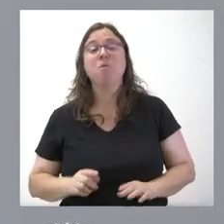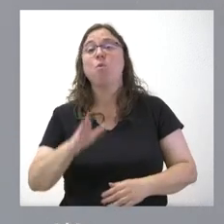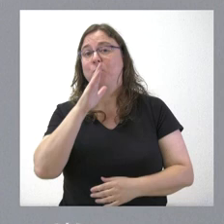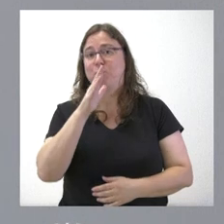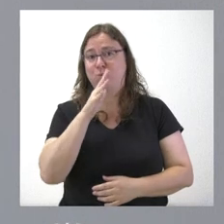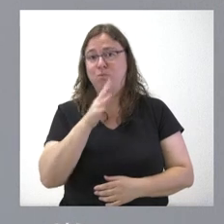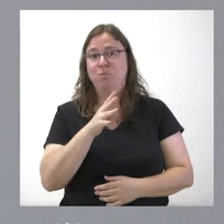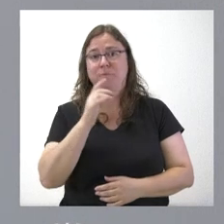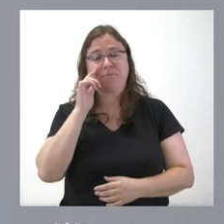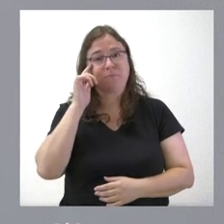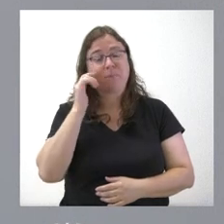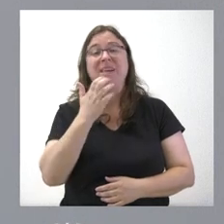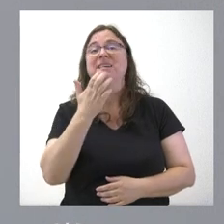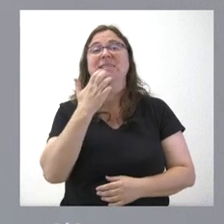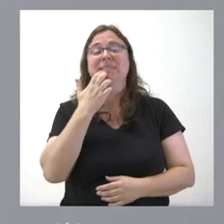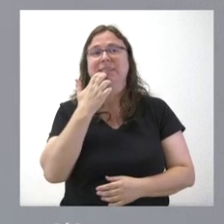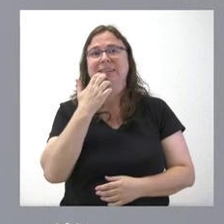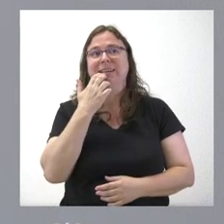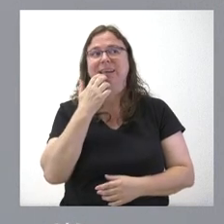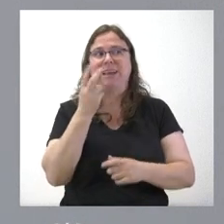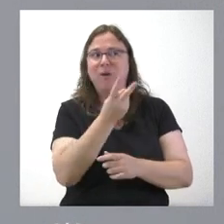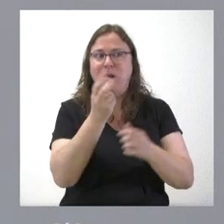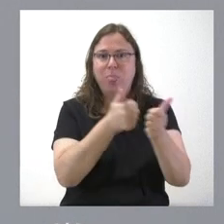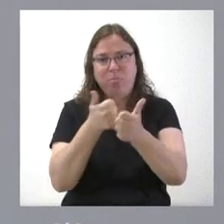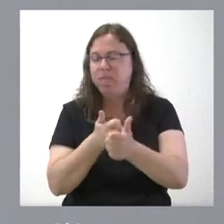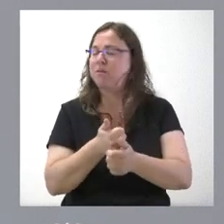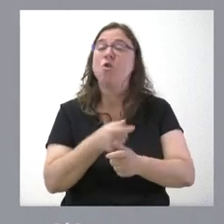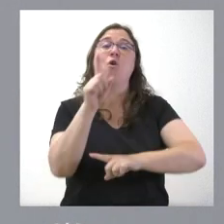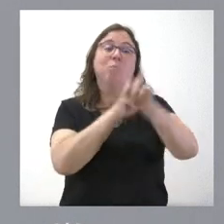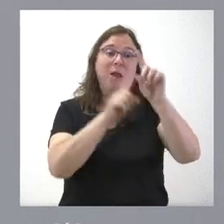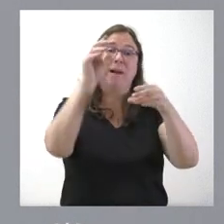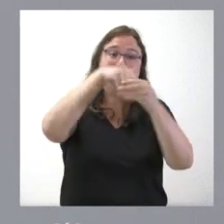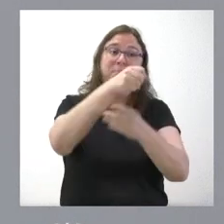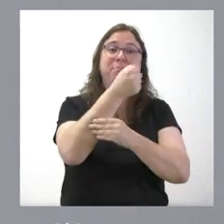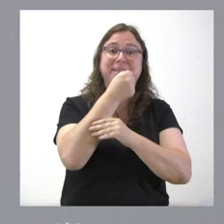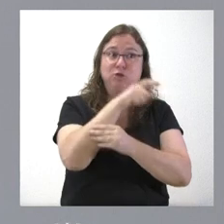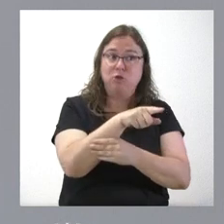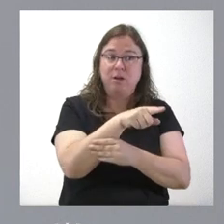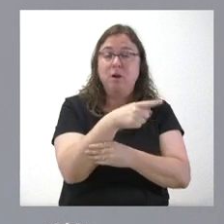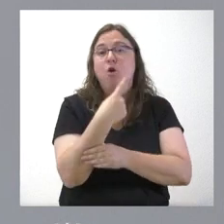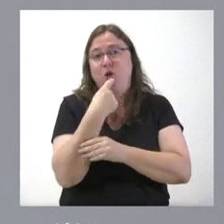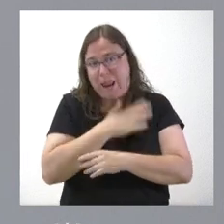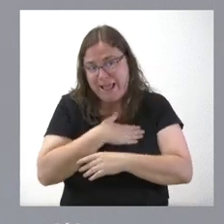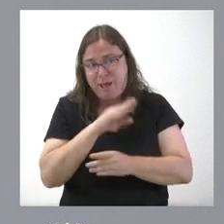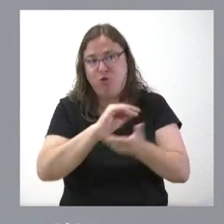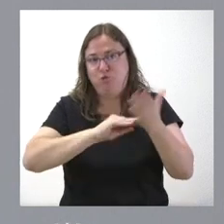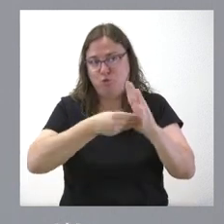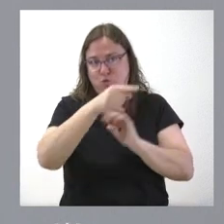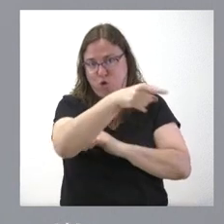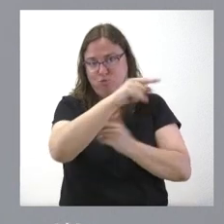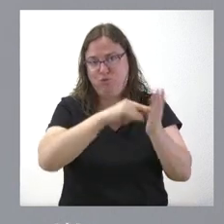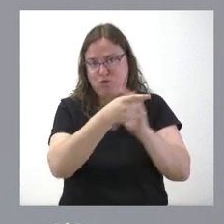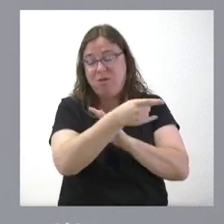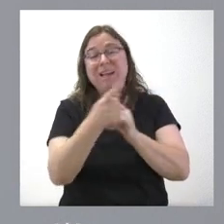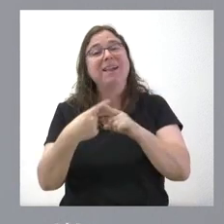porque si no nos equivocaría una cosa son los problemas del psoe que yo deseo que los puedan solucionar y otra cosa